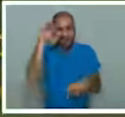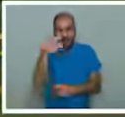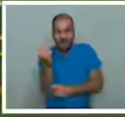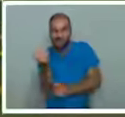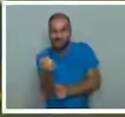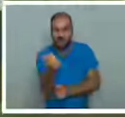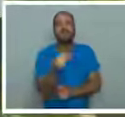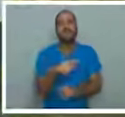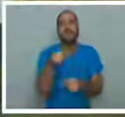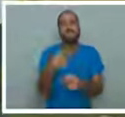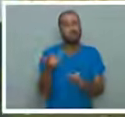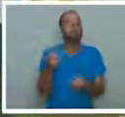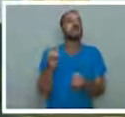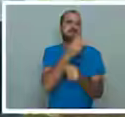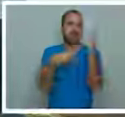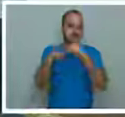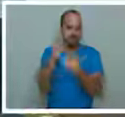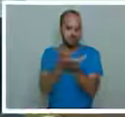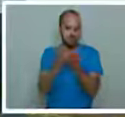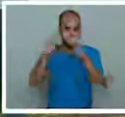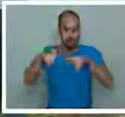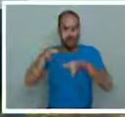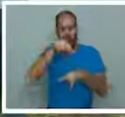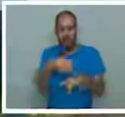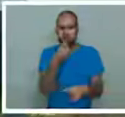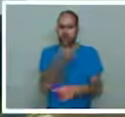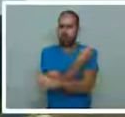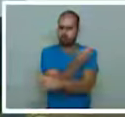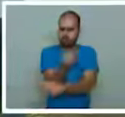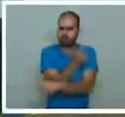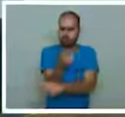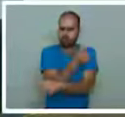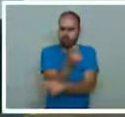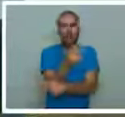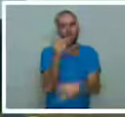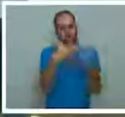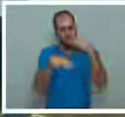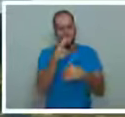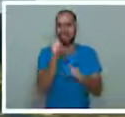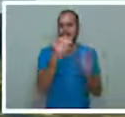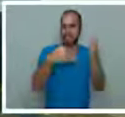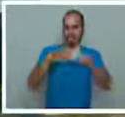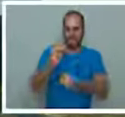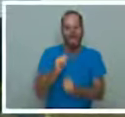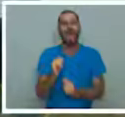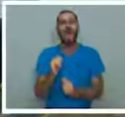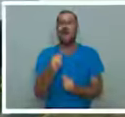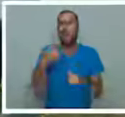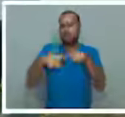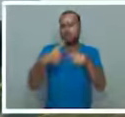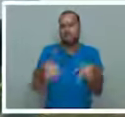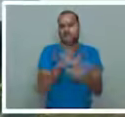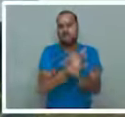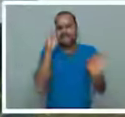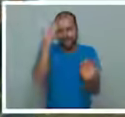de posgrados doctorados maestrías y especialidad en reproducción animal además realiza acciones dirigidas para satisfacer las demandas de